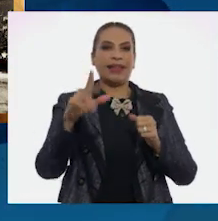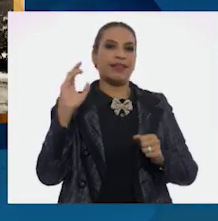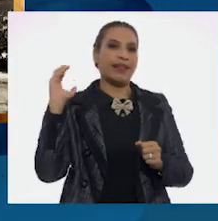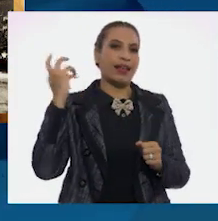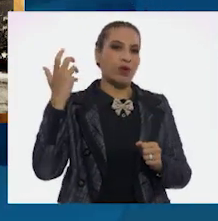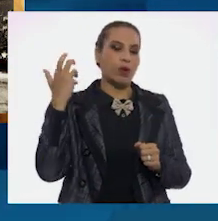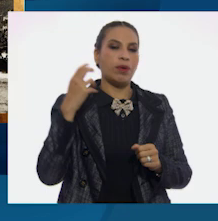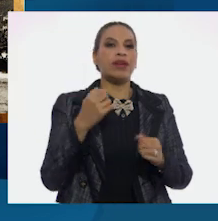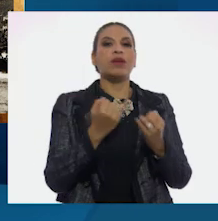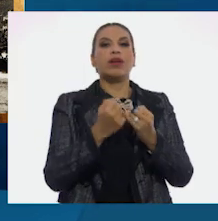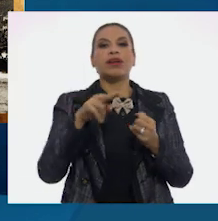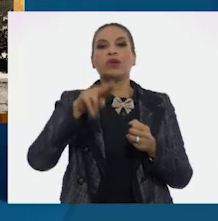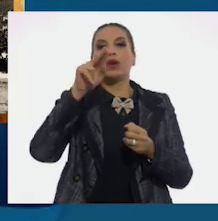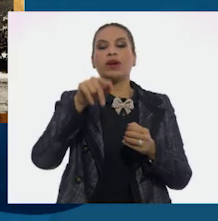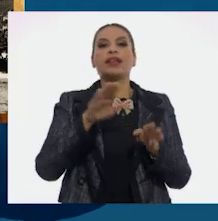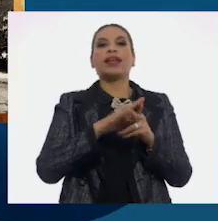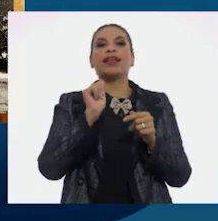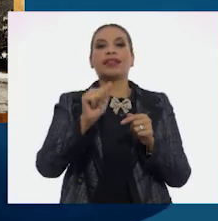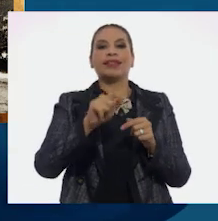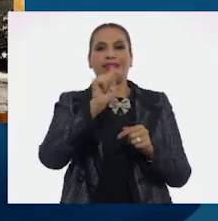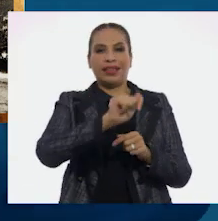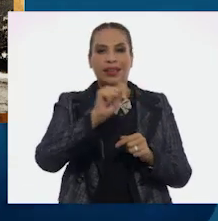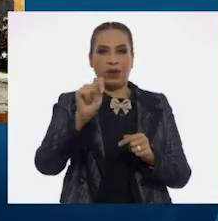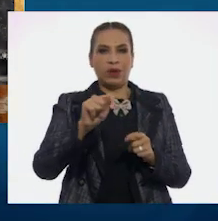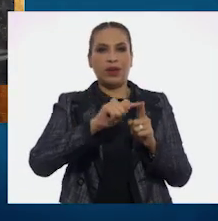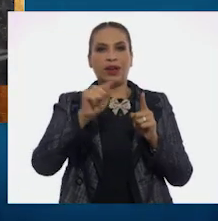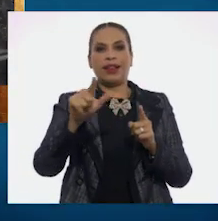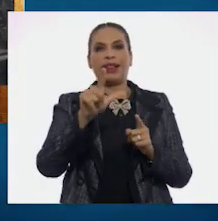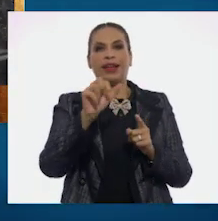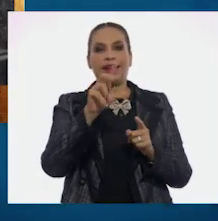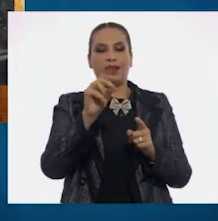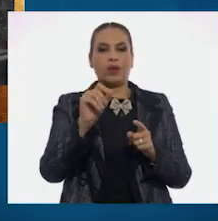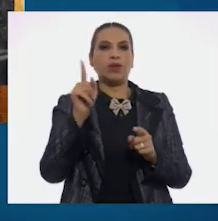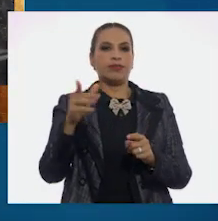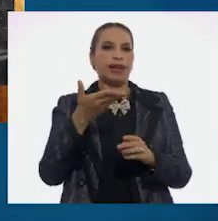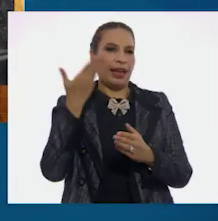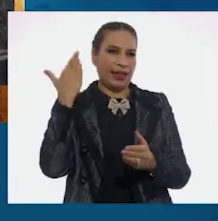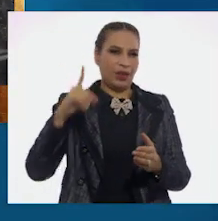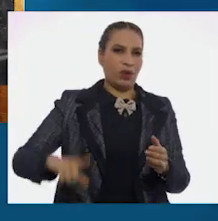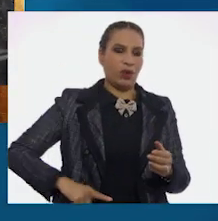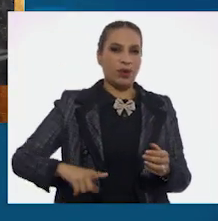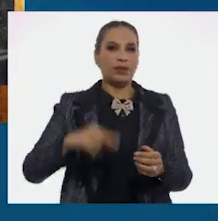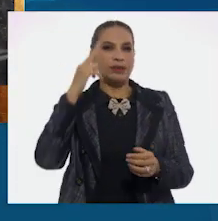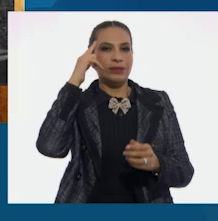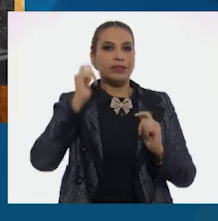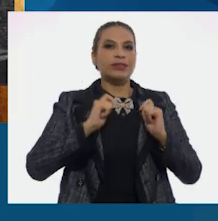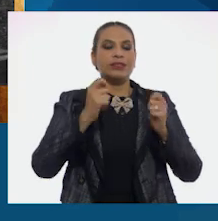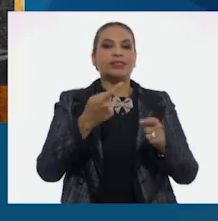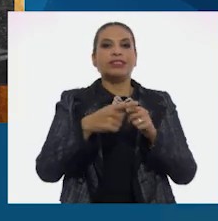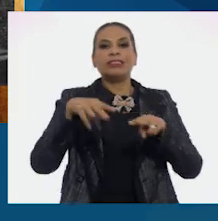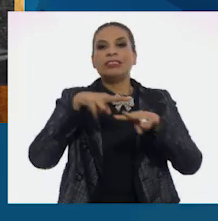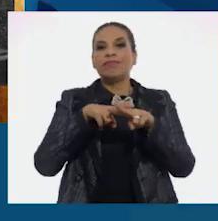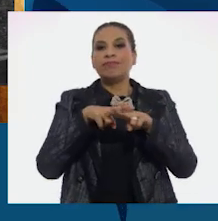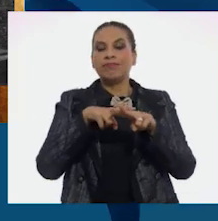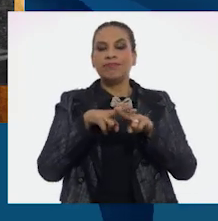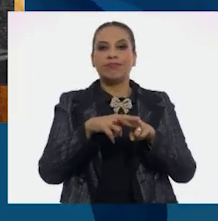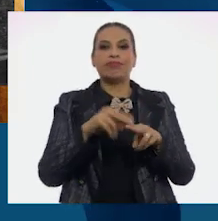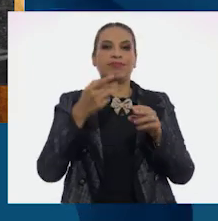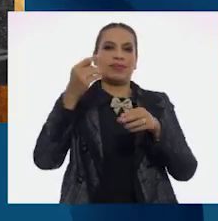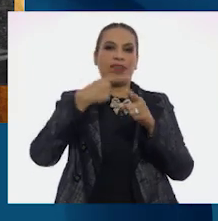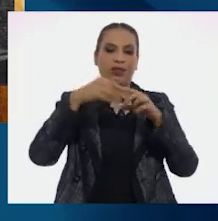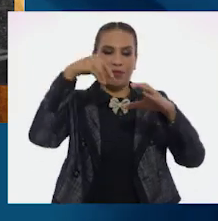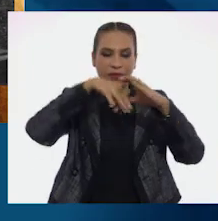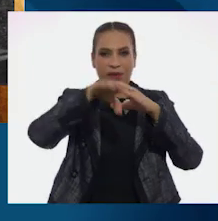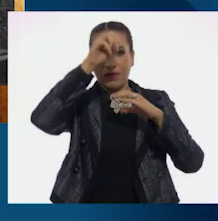y en el norte, Torreón-Lerdo. Para el régimen de Porfirio Díaz, entregar concesiones de vías férreas, de minas,